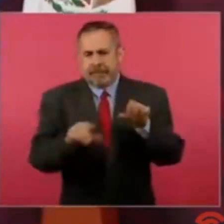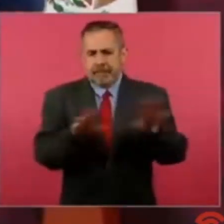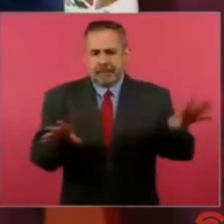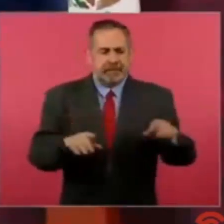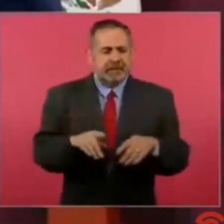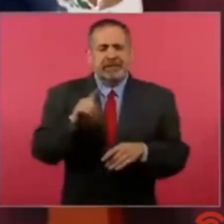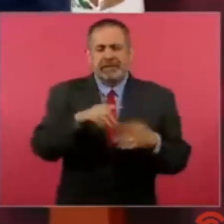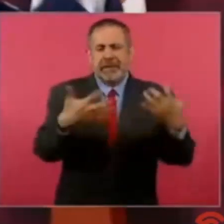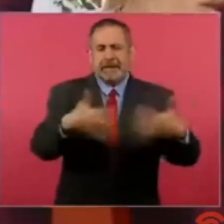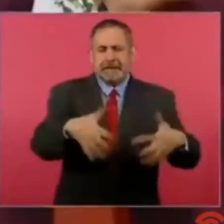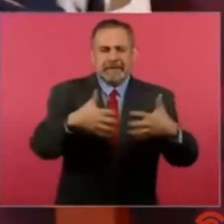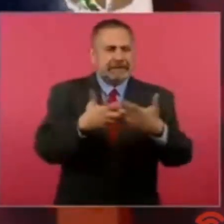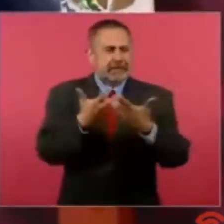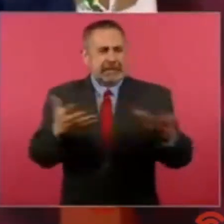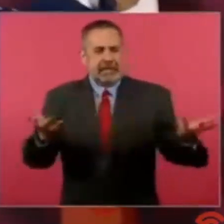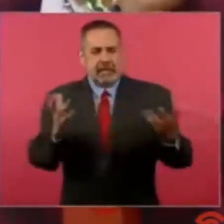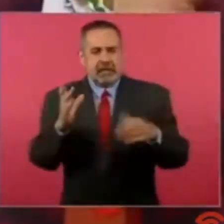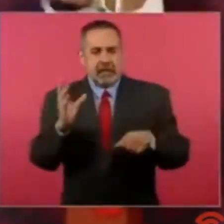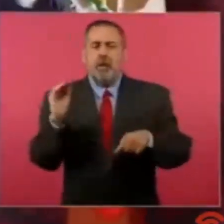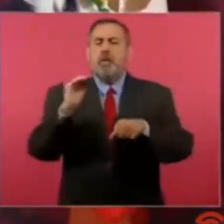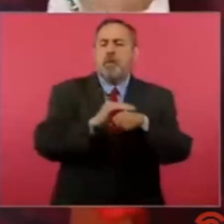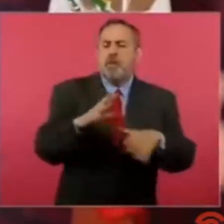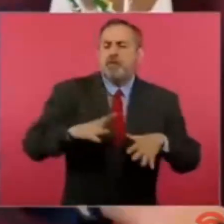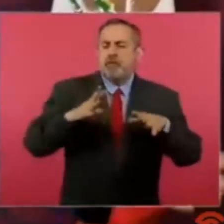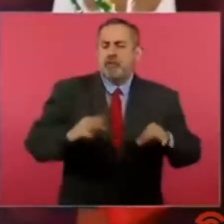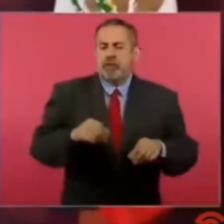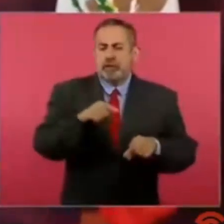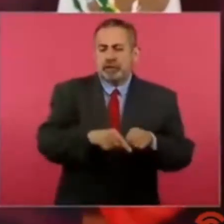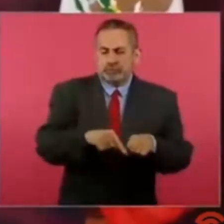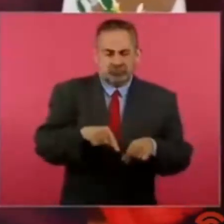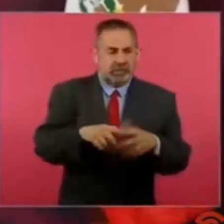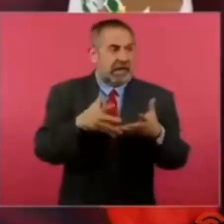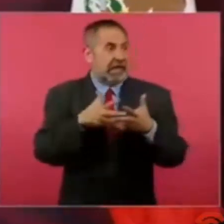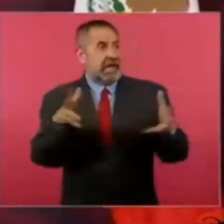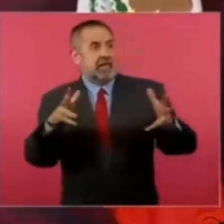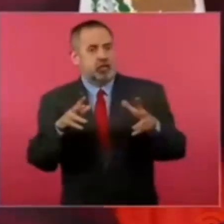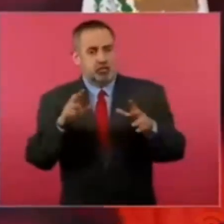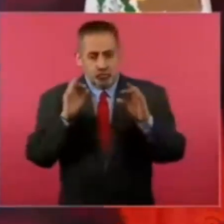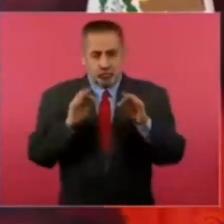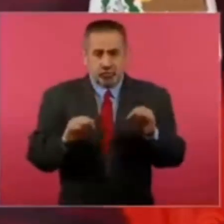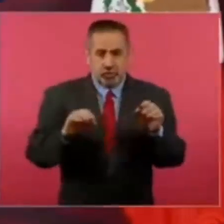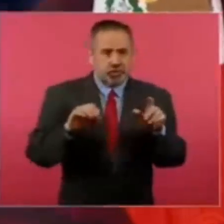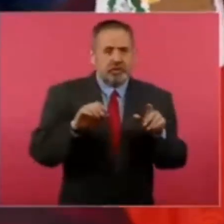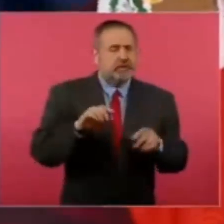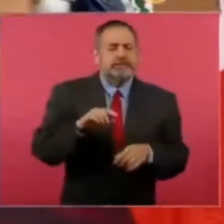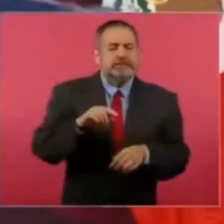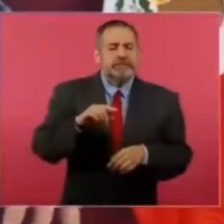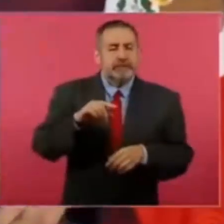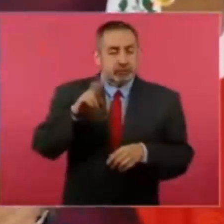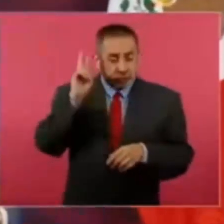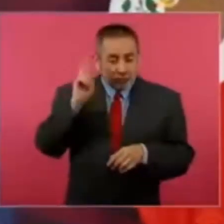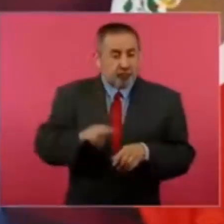Las llamadas cadenas nacionales, pues no son nacionales, están aquí.